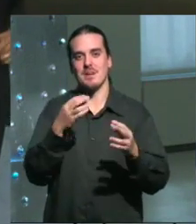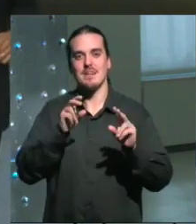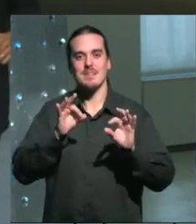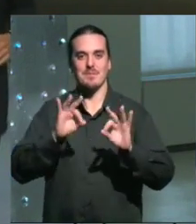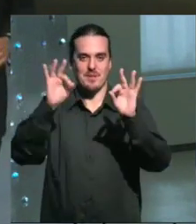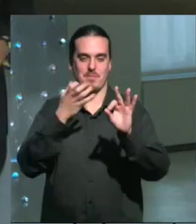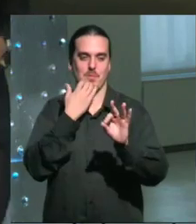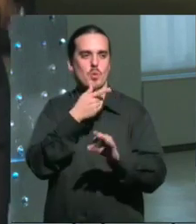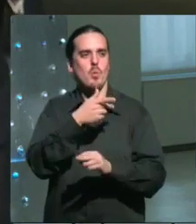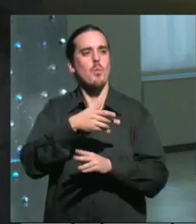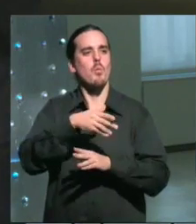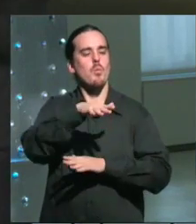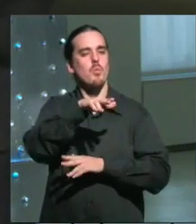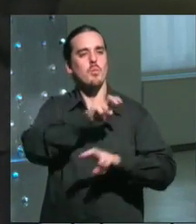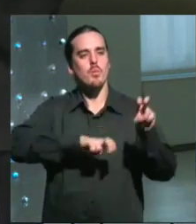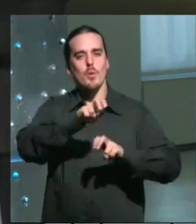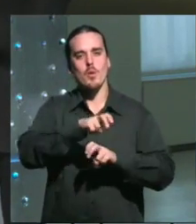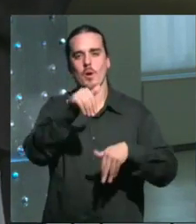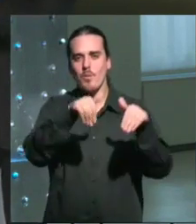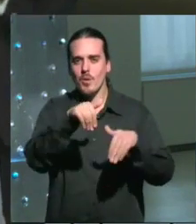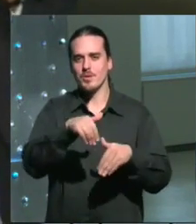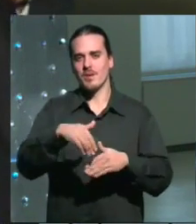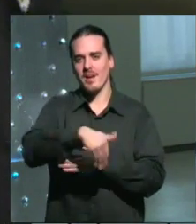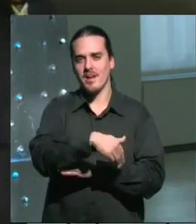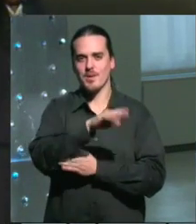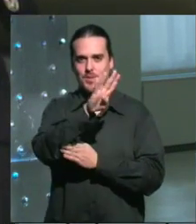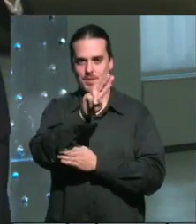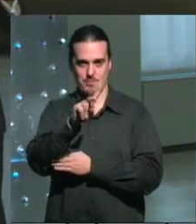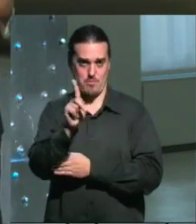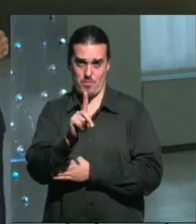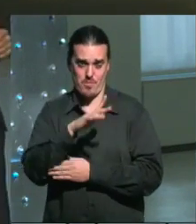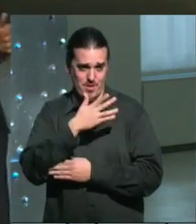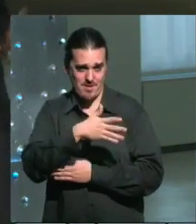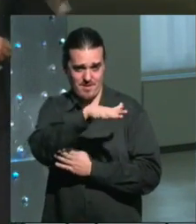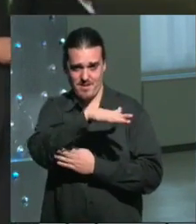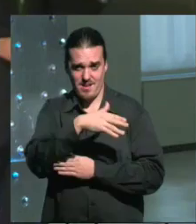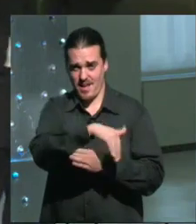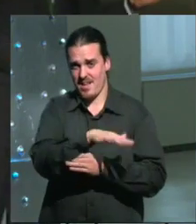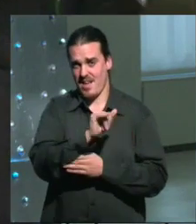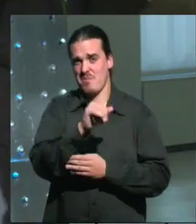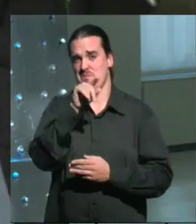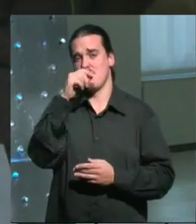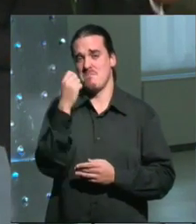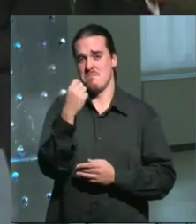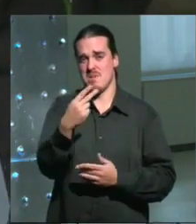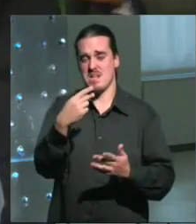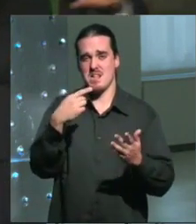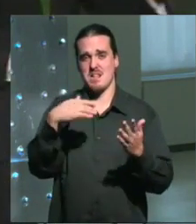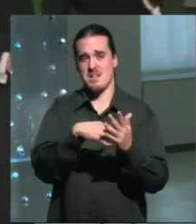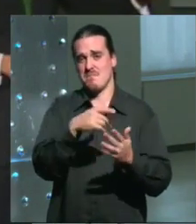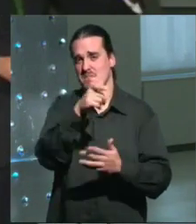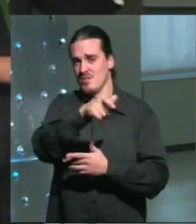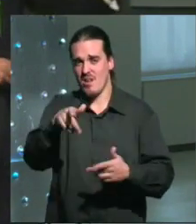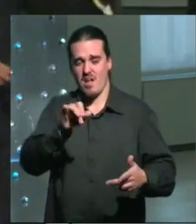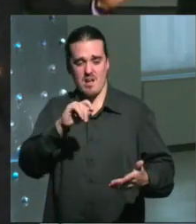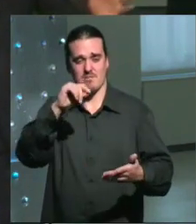42. No, en la calle 42 hay 1.400 personas inscritas en el censo electoral, 750 son republicanos, no pierdas el